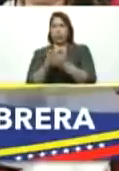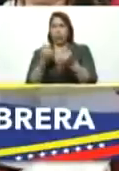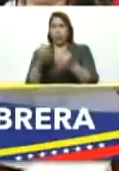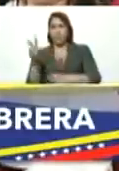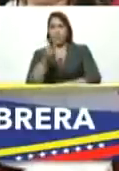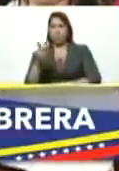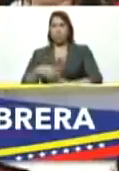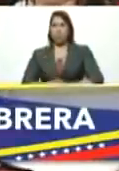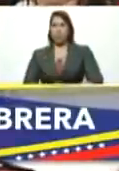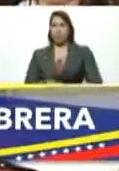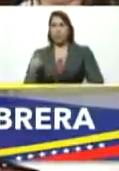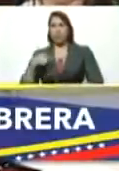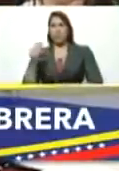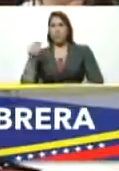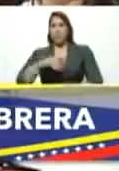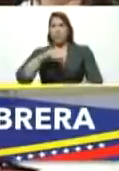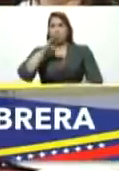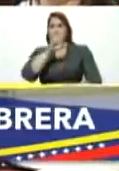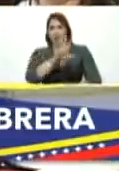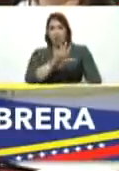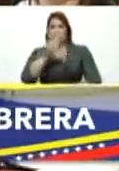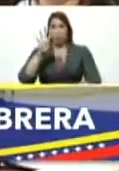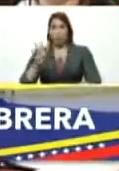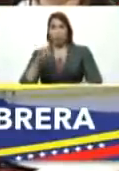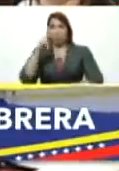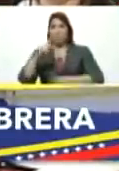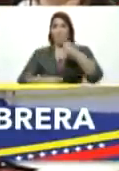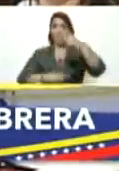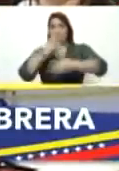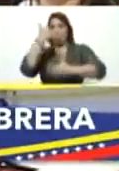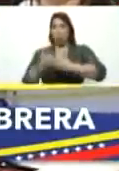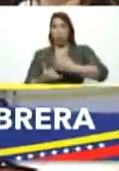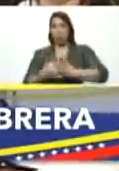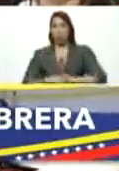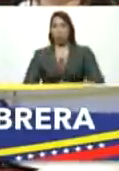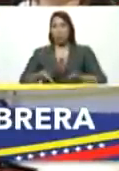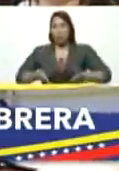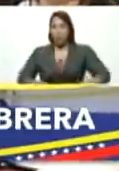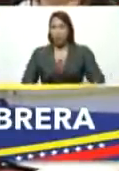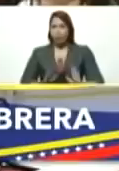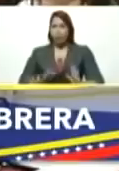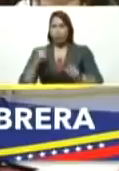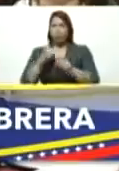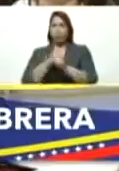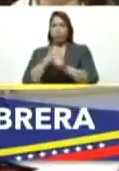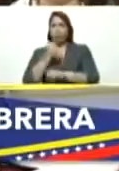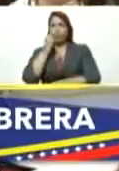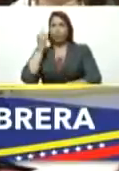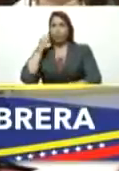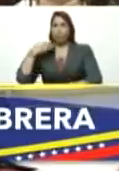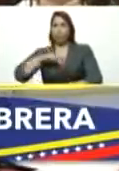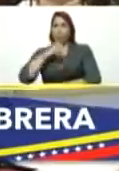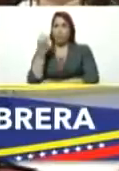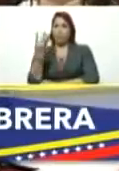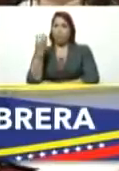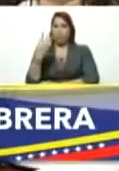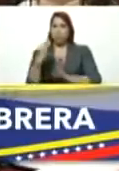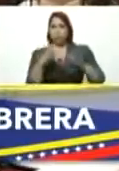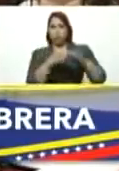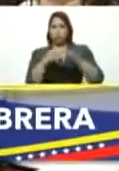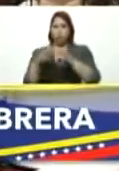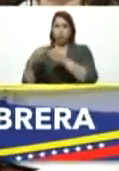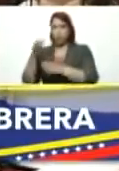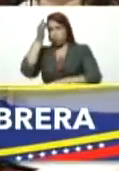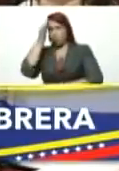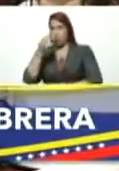tenemos más de 54 planes y proyectos nacidos en la clase obrera en nuestros congresos organizados en consejos